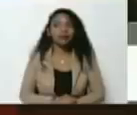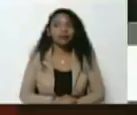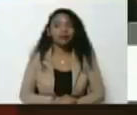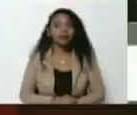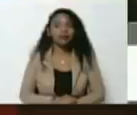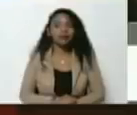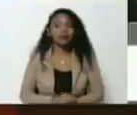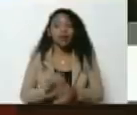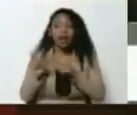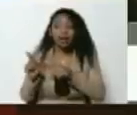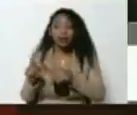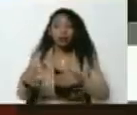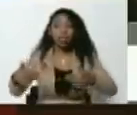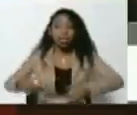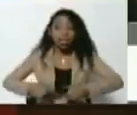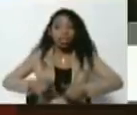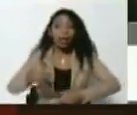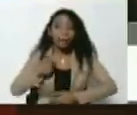Hasta eso me costó.